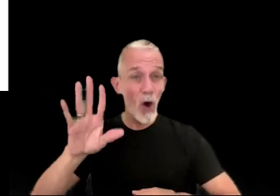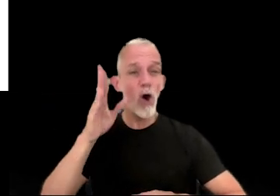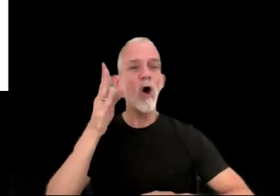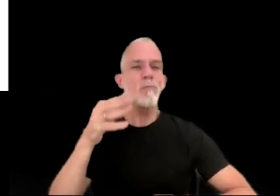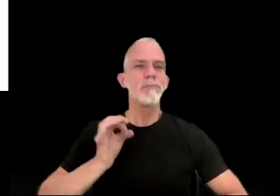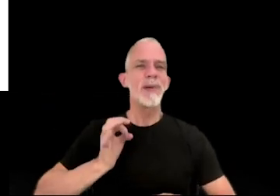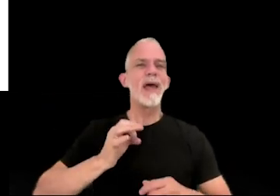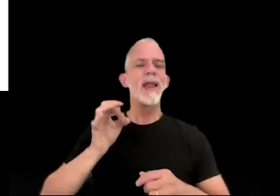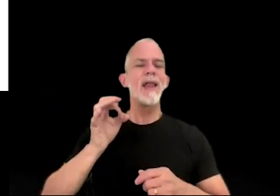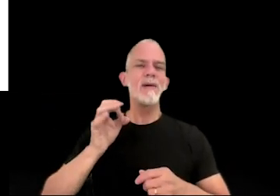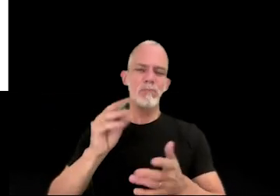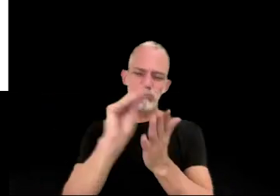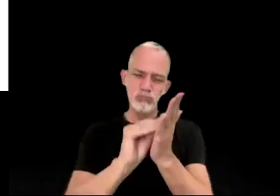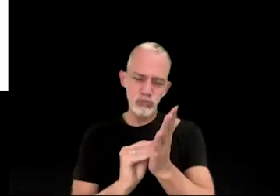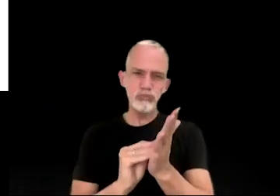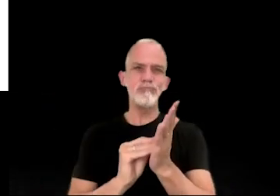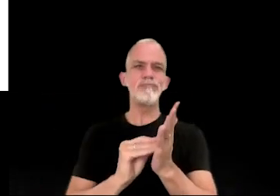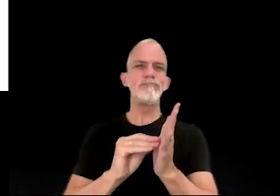15 de julio.